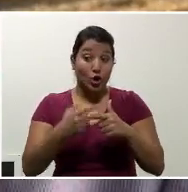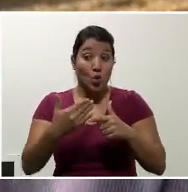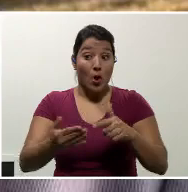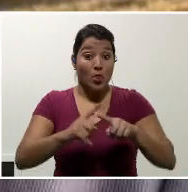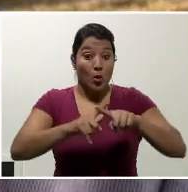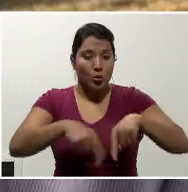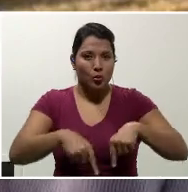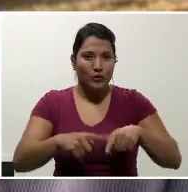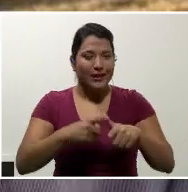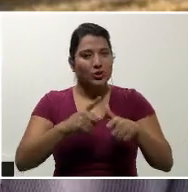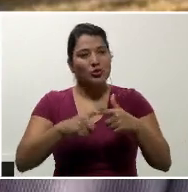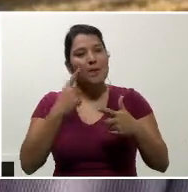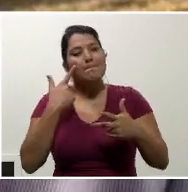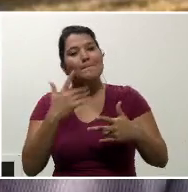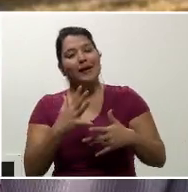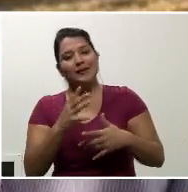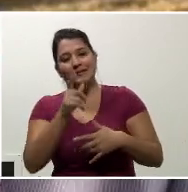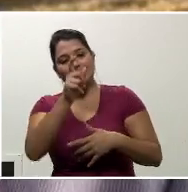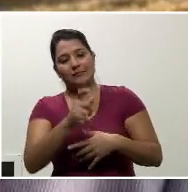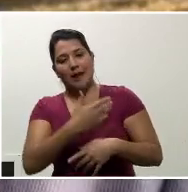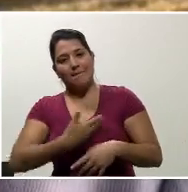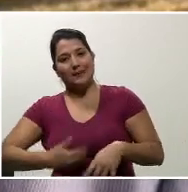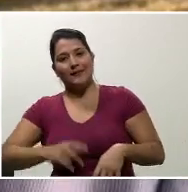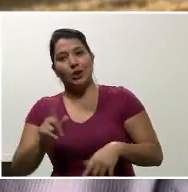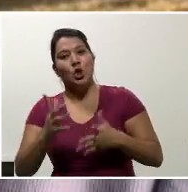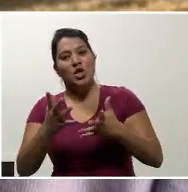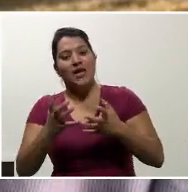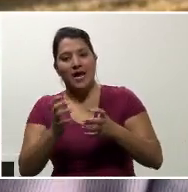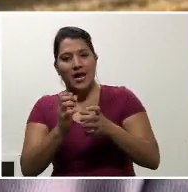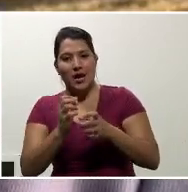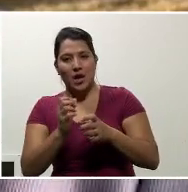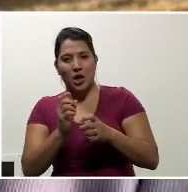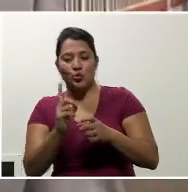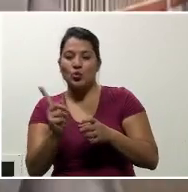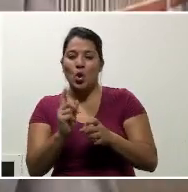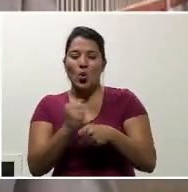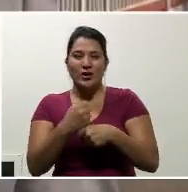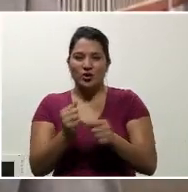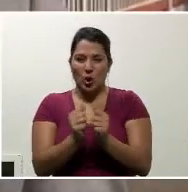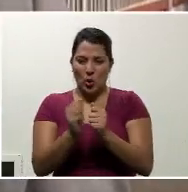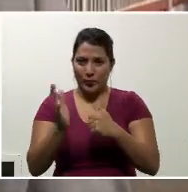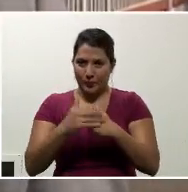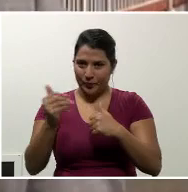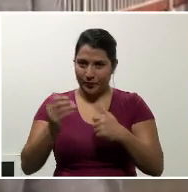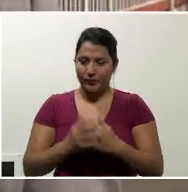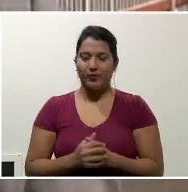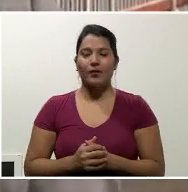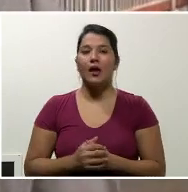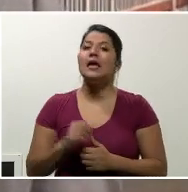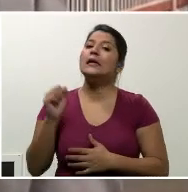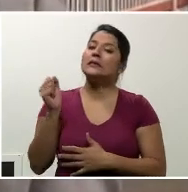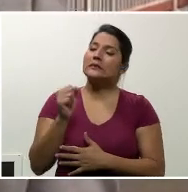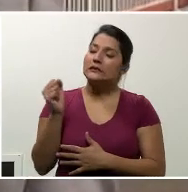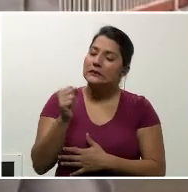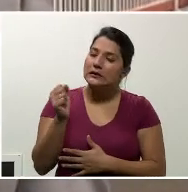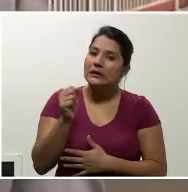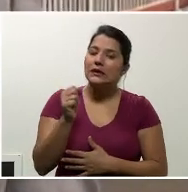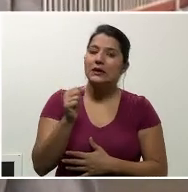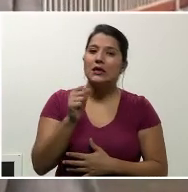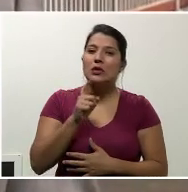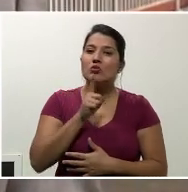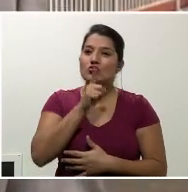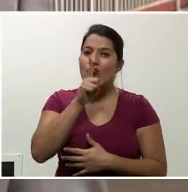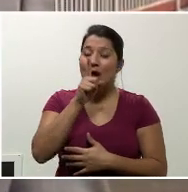Entonces es nuestro criterio que no se está configurando un hecho delictivo en este caso particular. Sí, en el caso de temas de datos, realmente